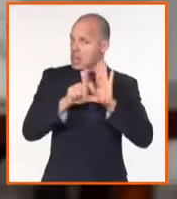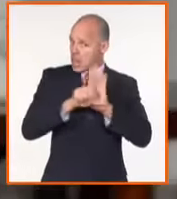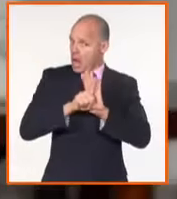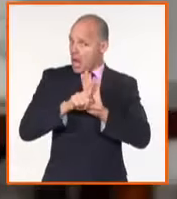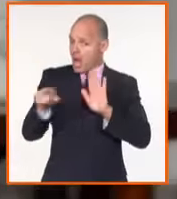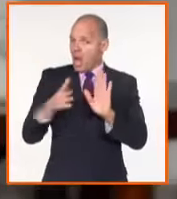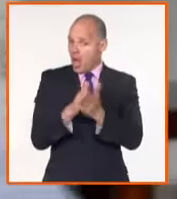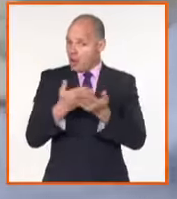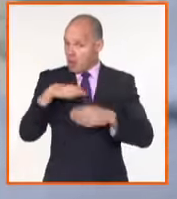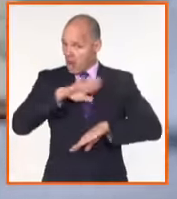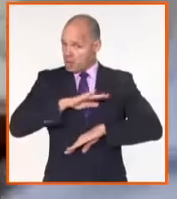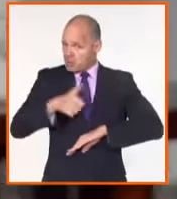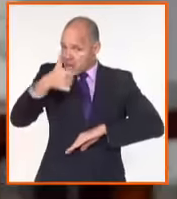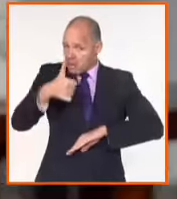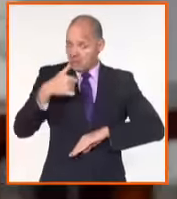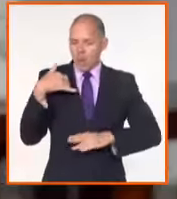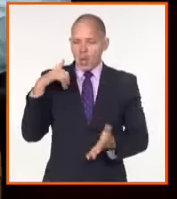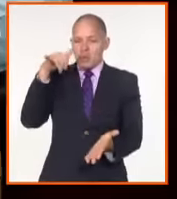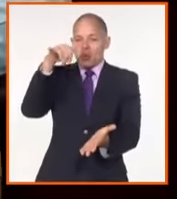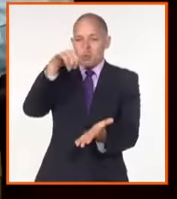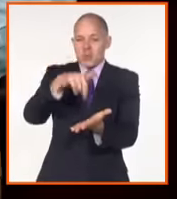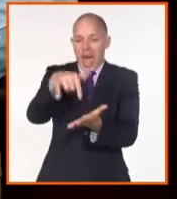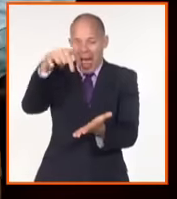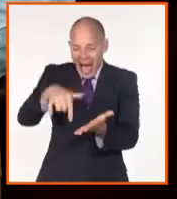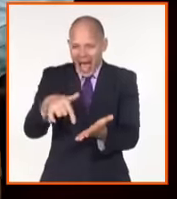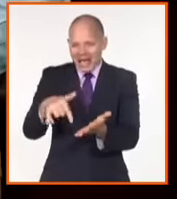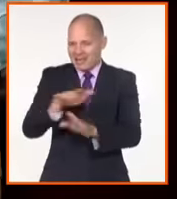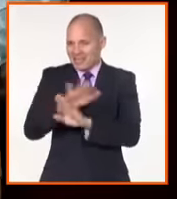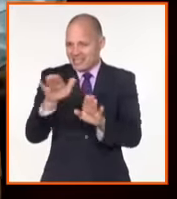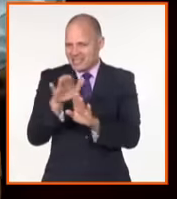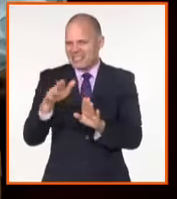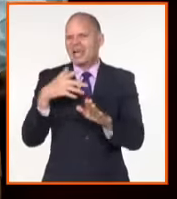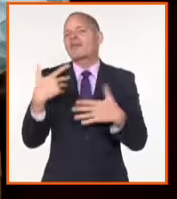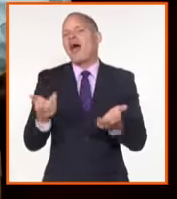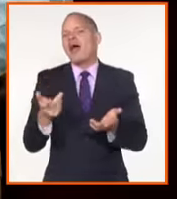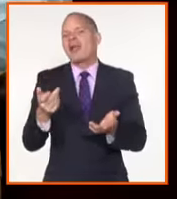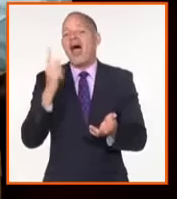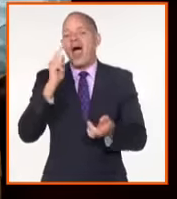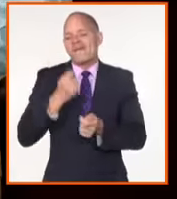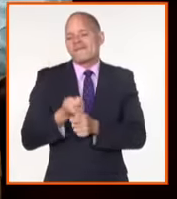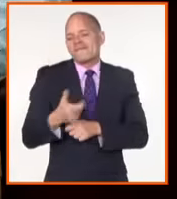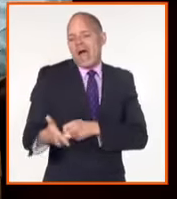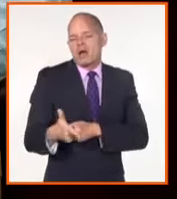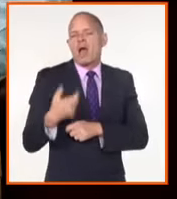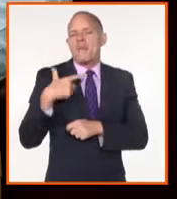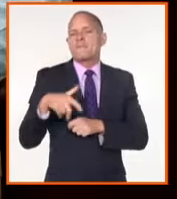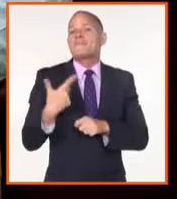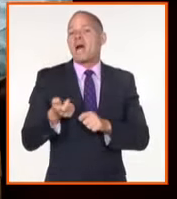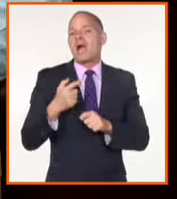de tráfico humano, y muchos pierden la vida, otros la pierden en el mar cuando se van en balsas inseguras.